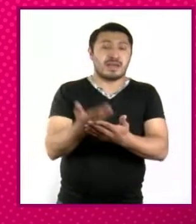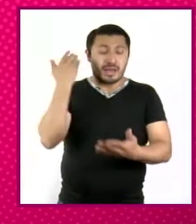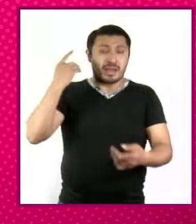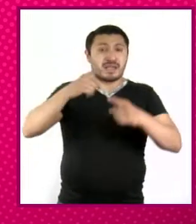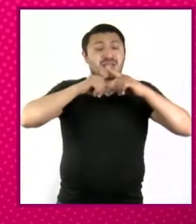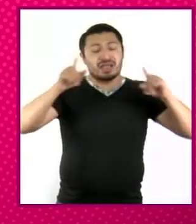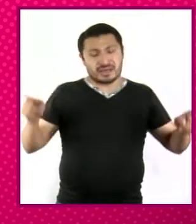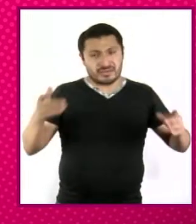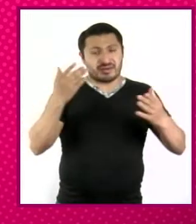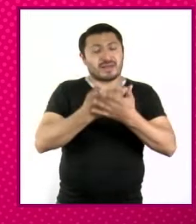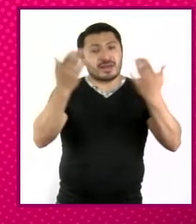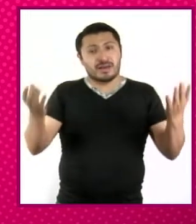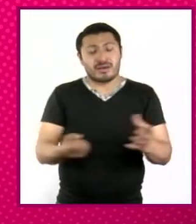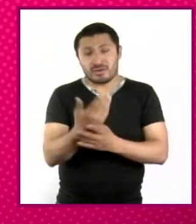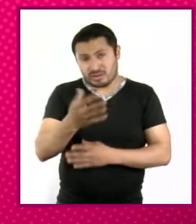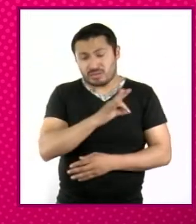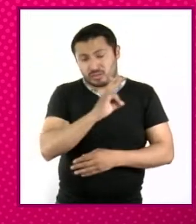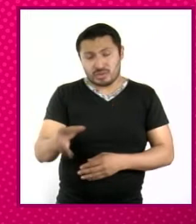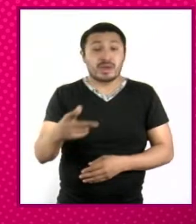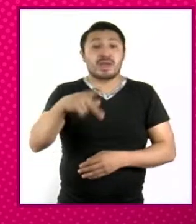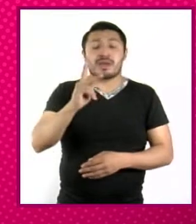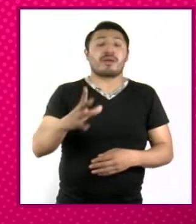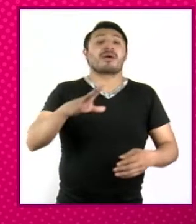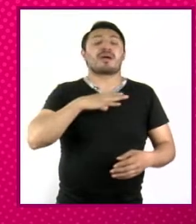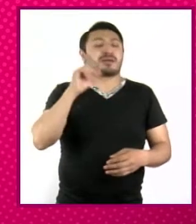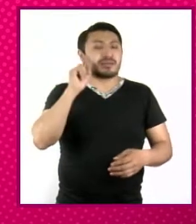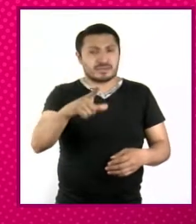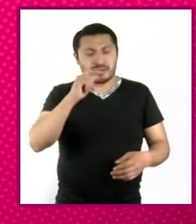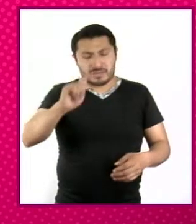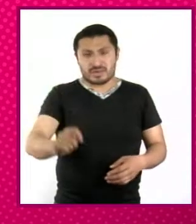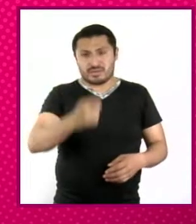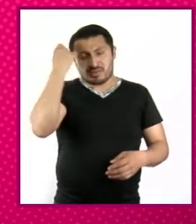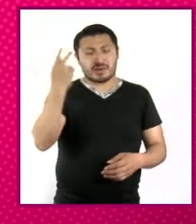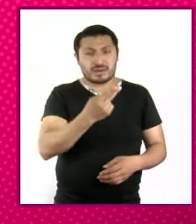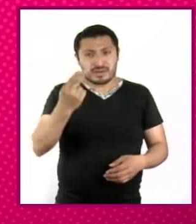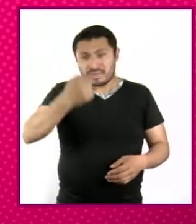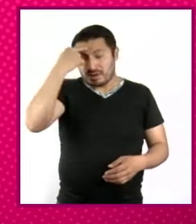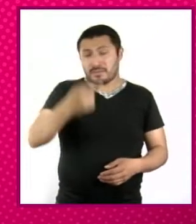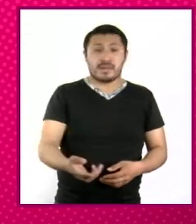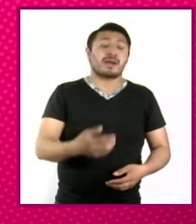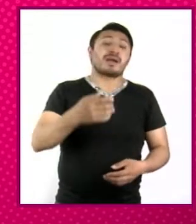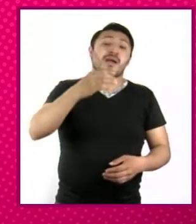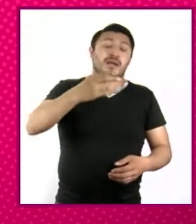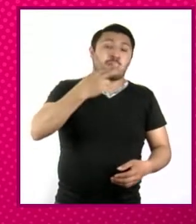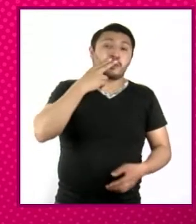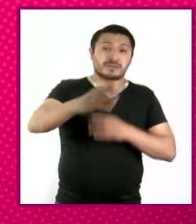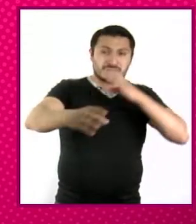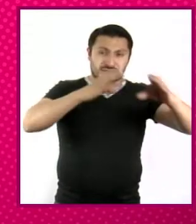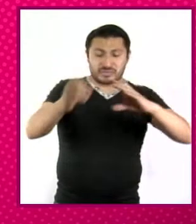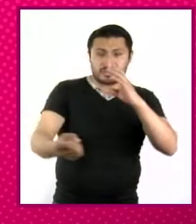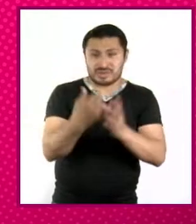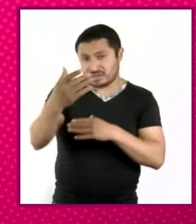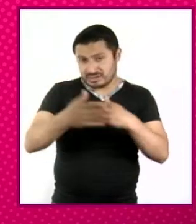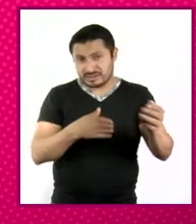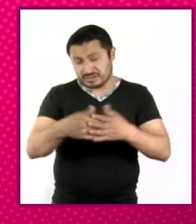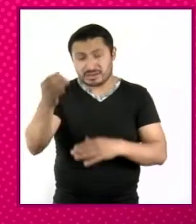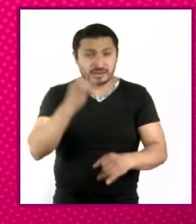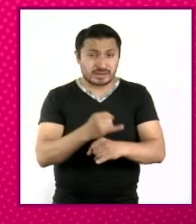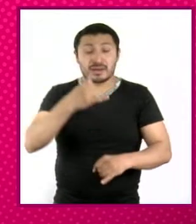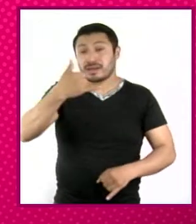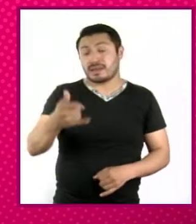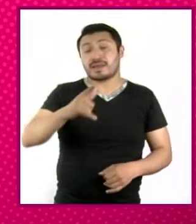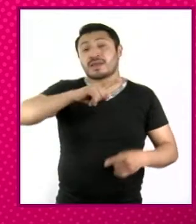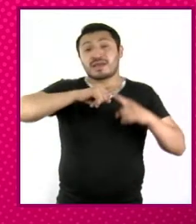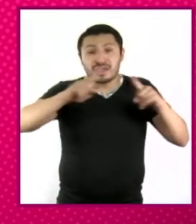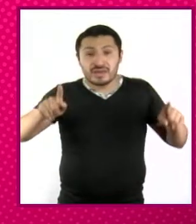se puede ver. Pero esto no tendría ningún sentido si no hay la tecnología que permite estos medios de comunicación y otras tecnologías.